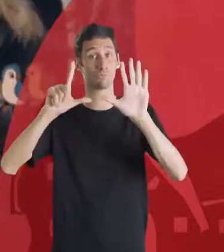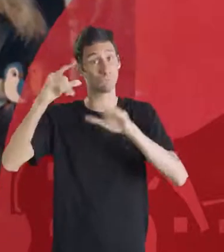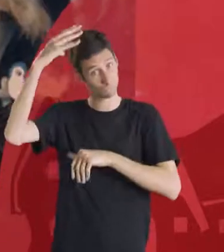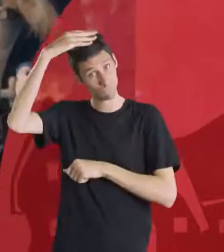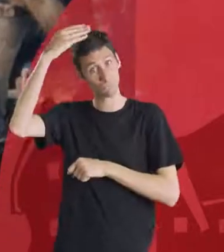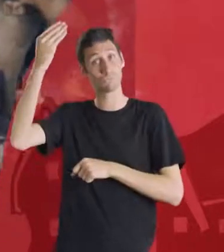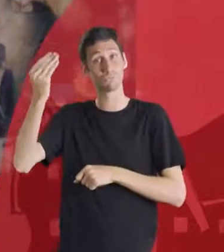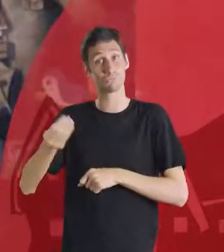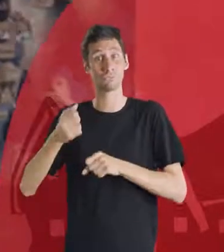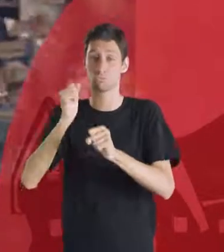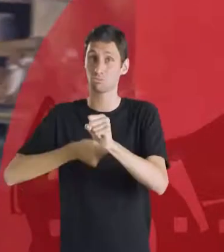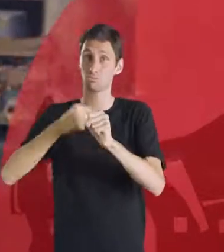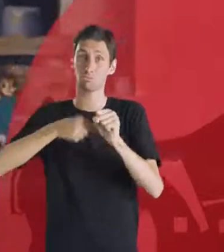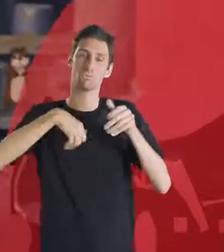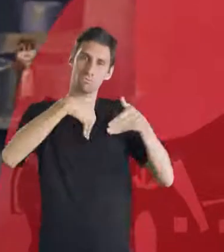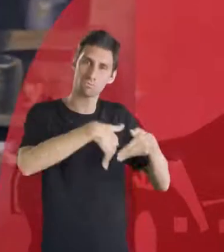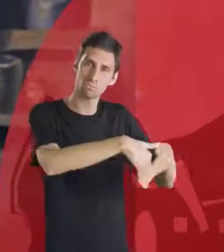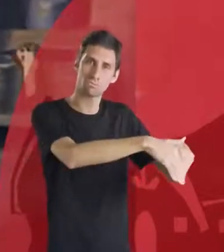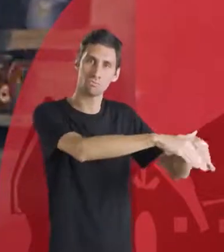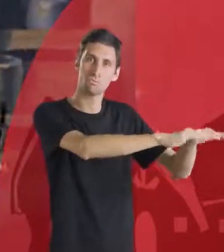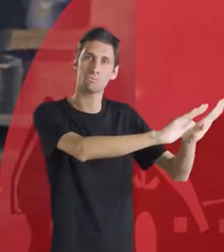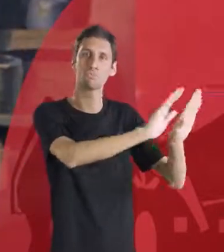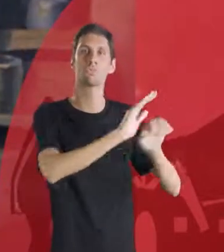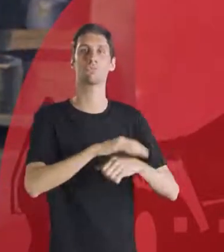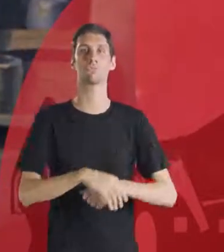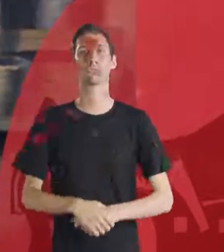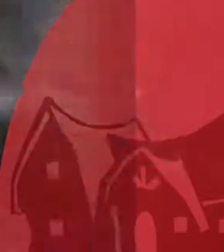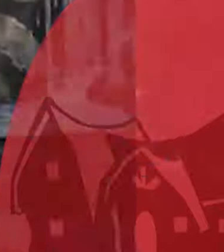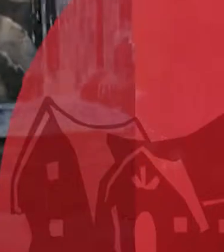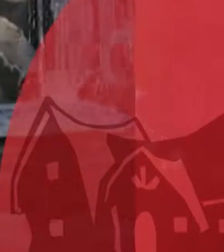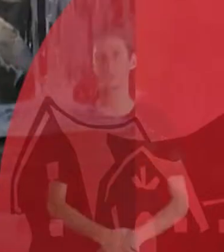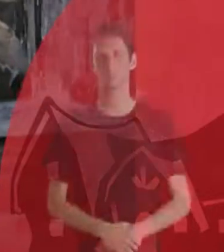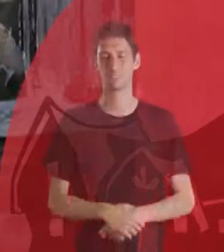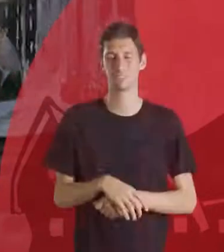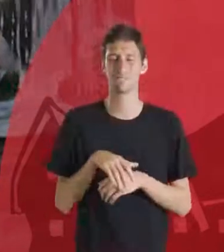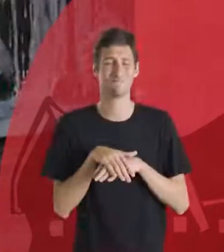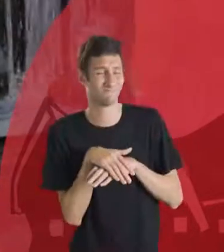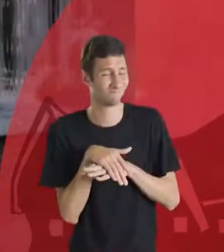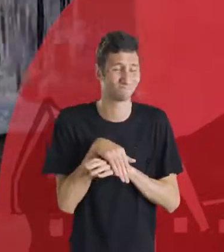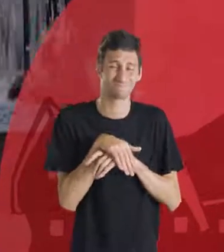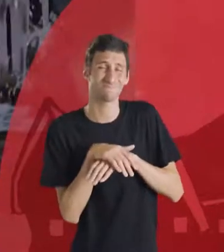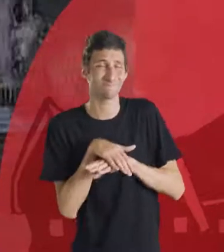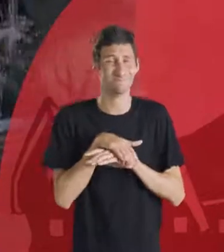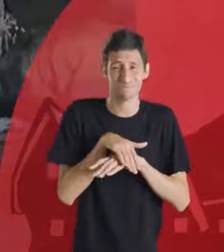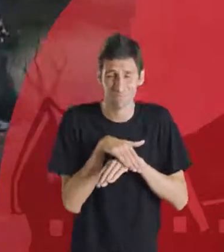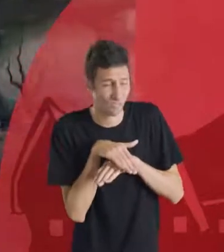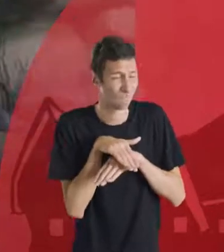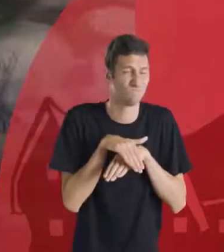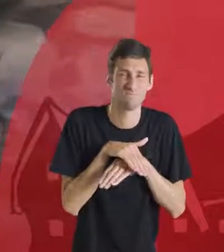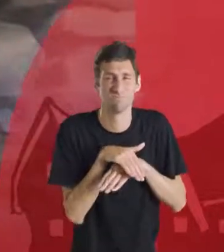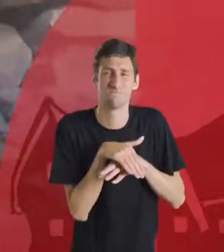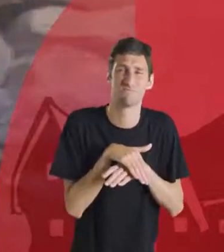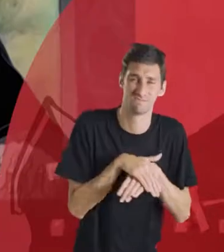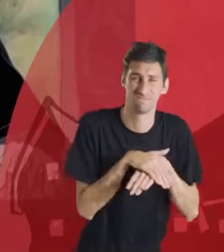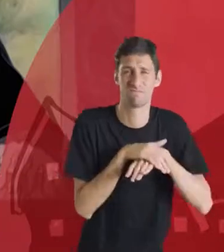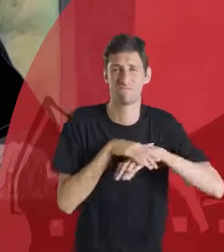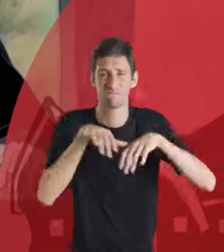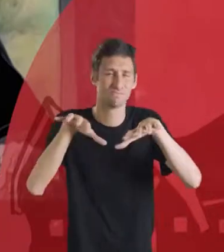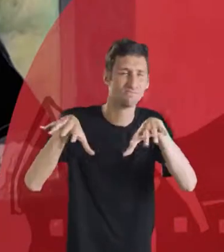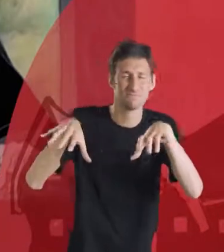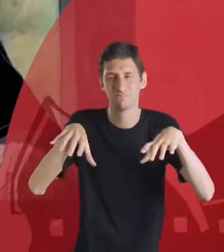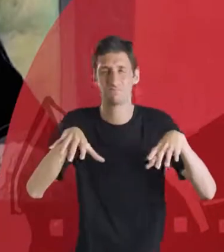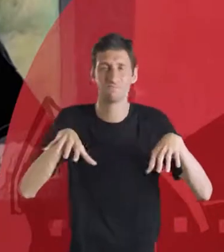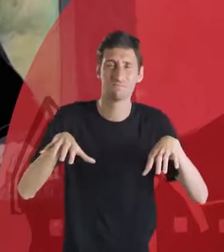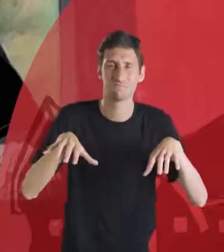Al día siguiente, los enanos deben regresar a trabajar. La reina se entera de que Blancanieves está sola y se dirige